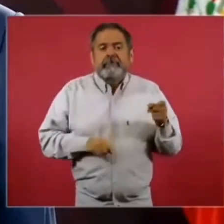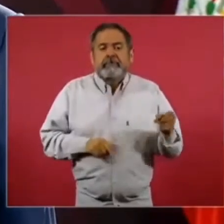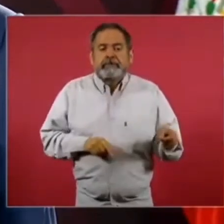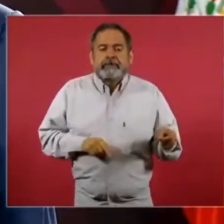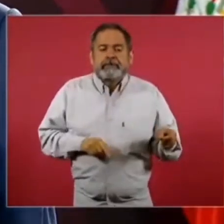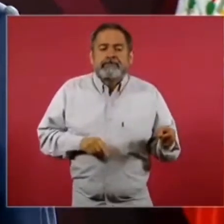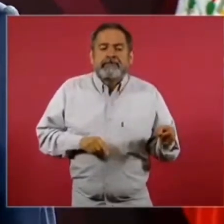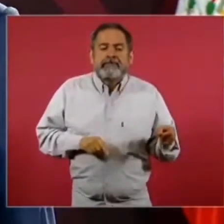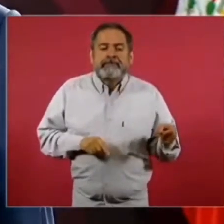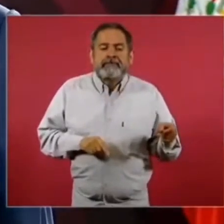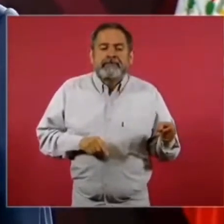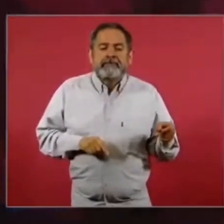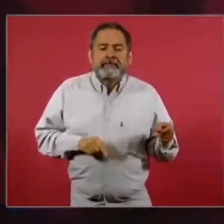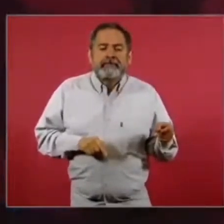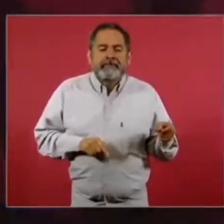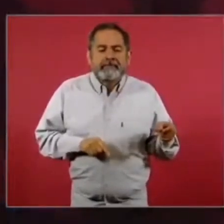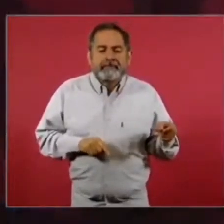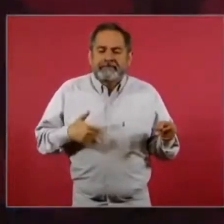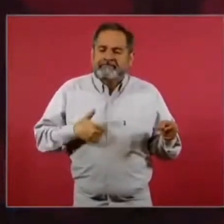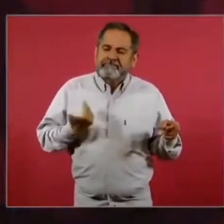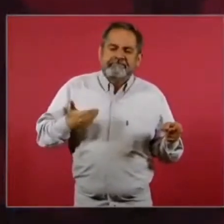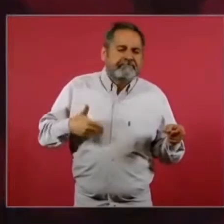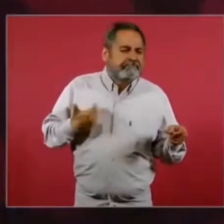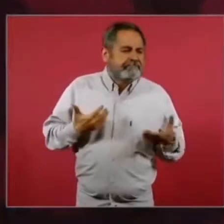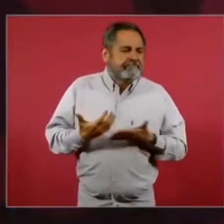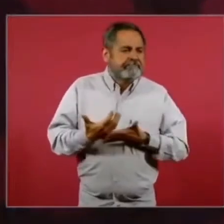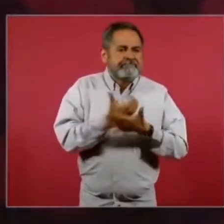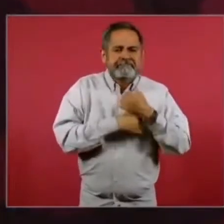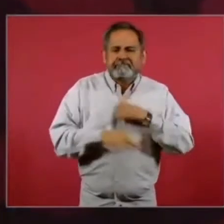llevado a sacar provecho